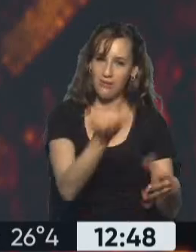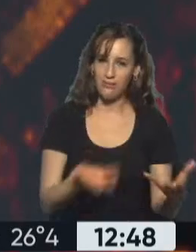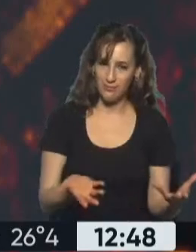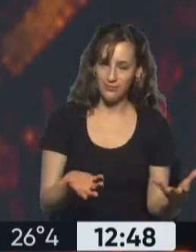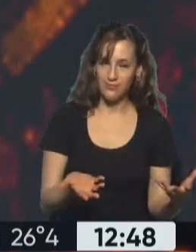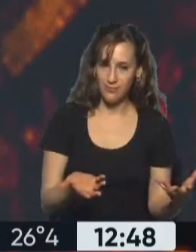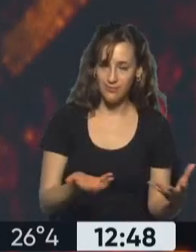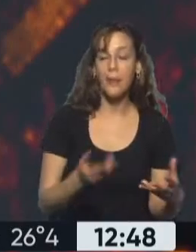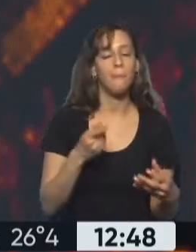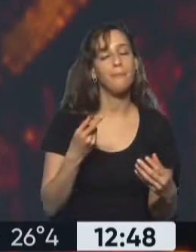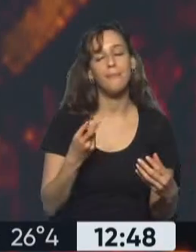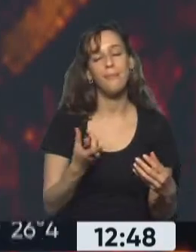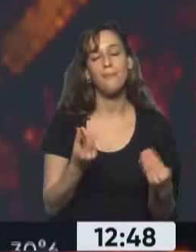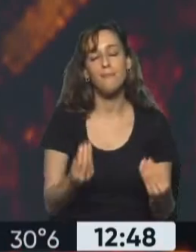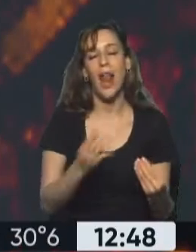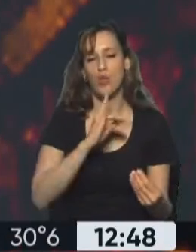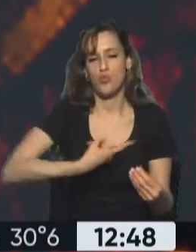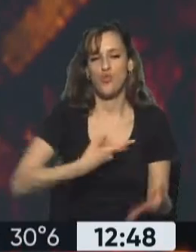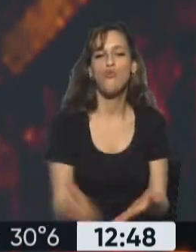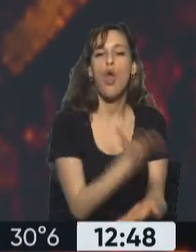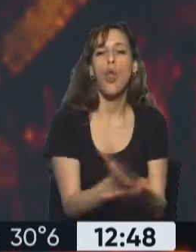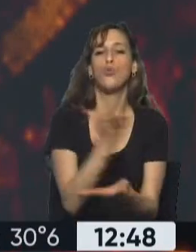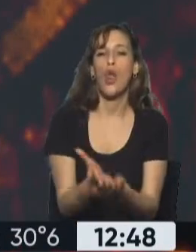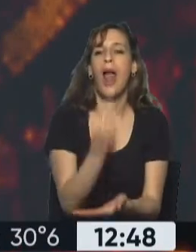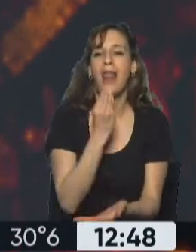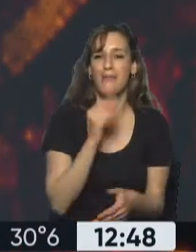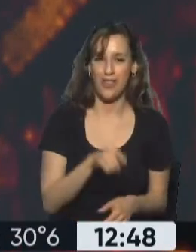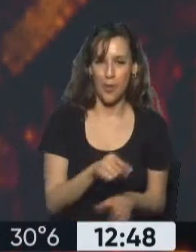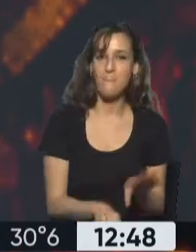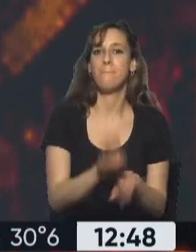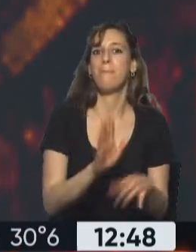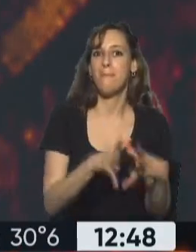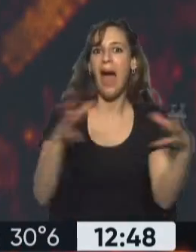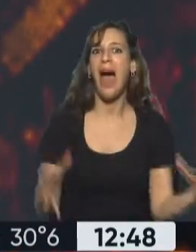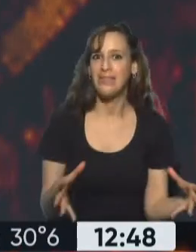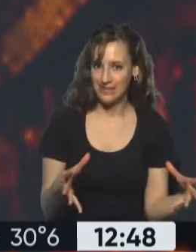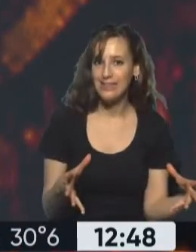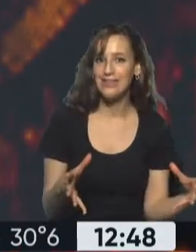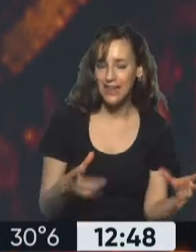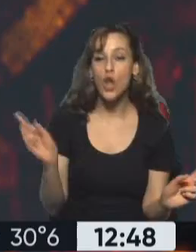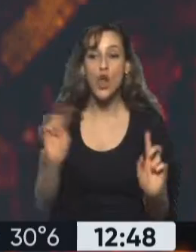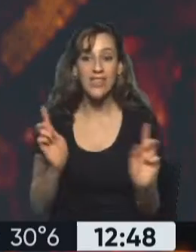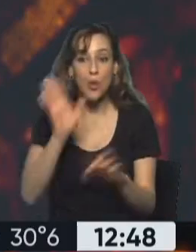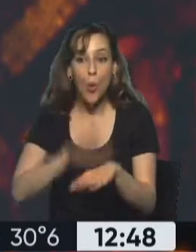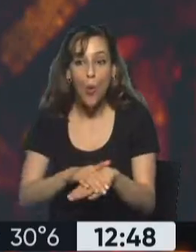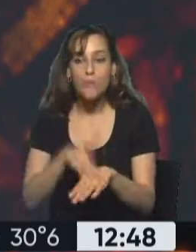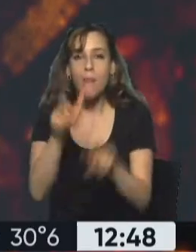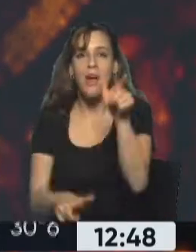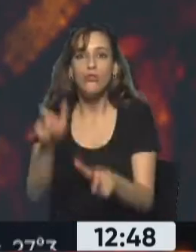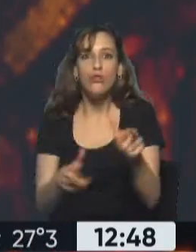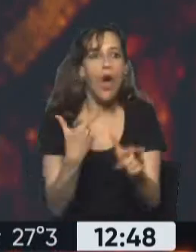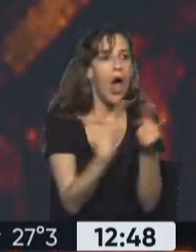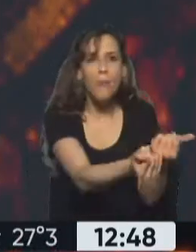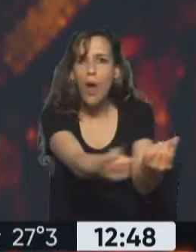capacidad instalada para producir más. Por ende, no hay un aumento de la inflación por puja vía demanda. No es que tenés un exceso de la